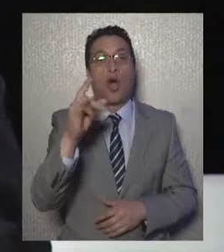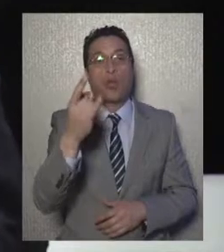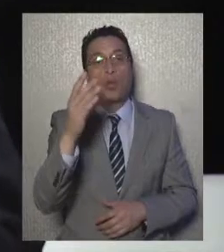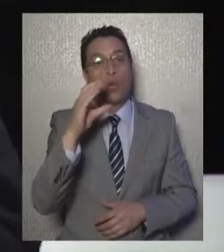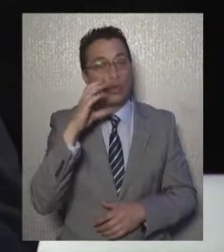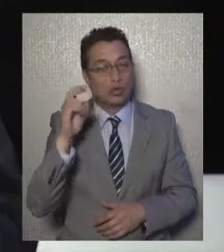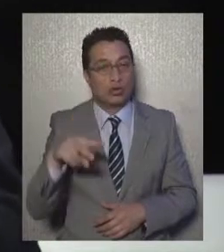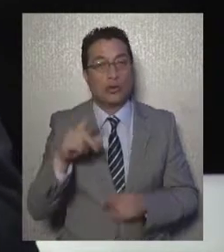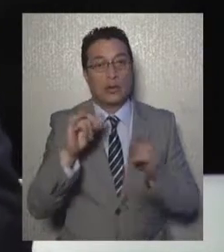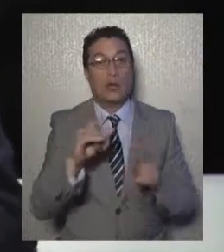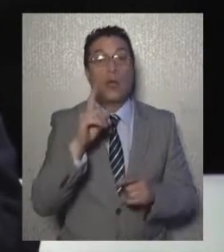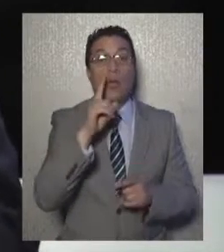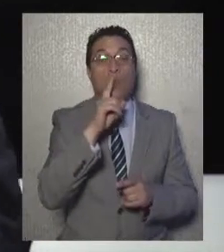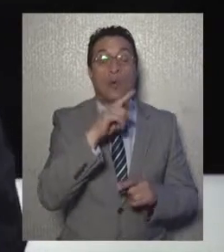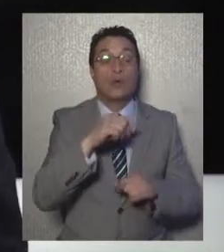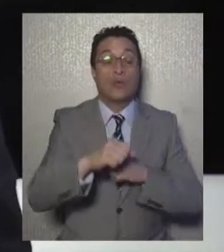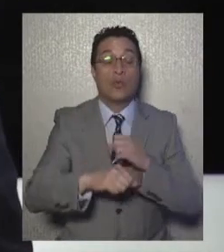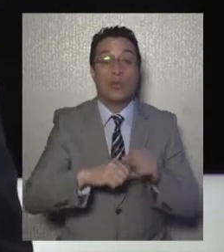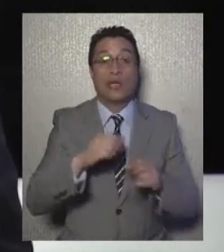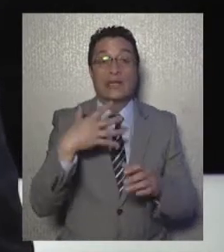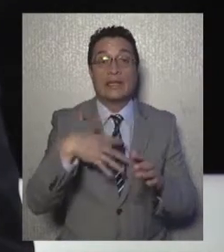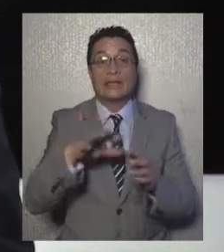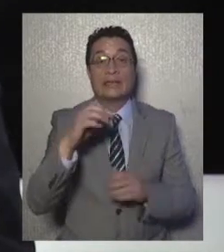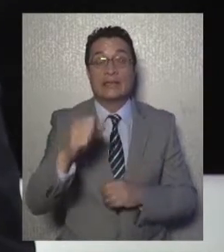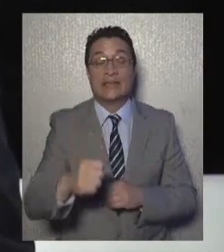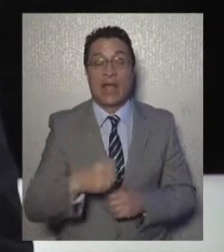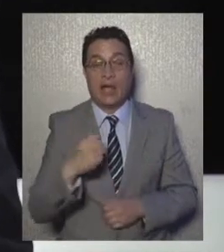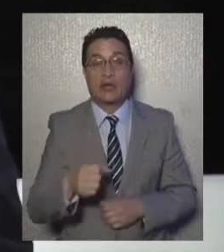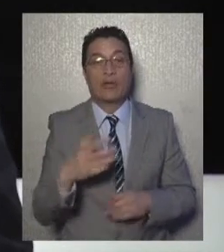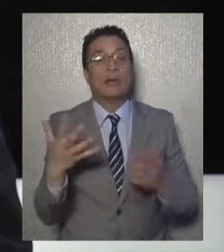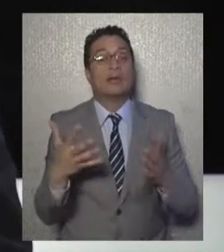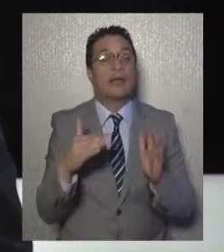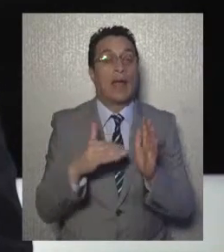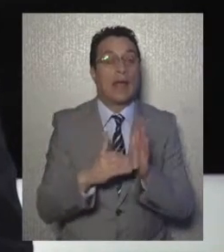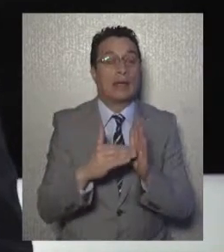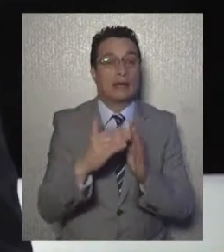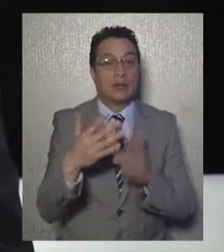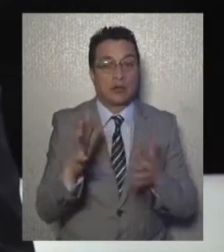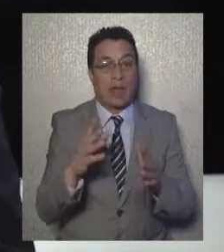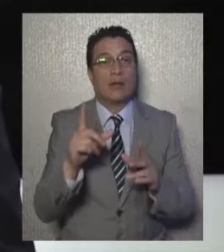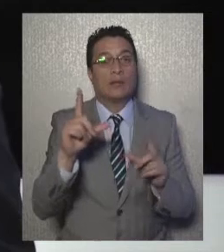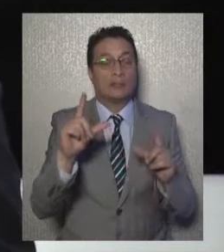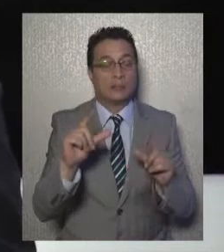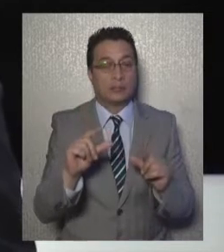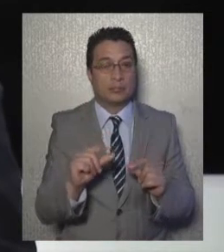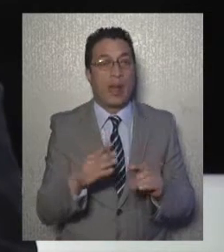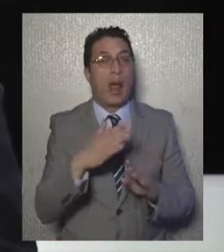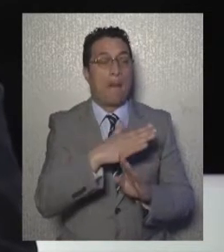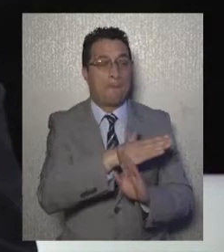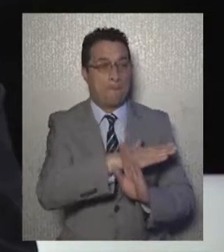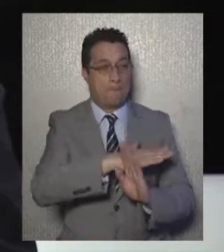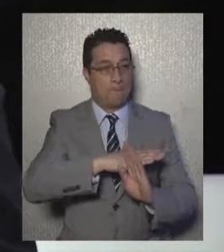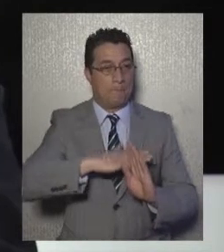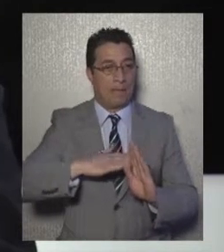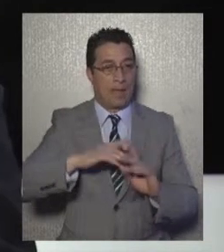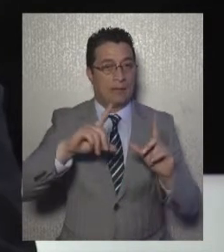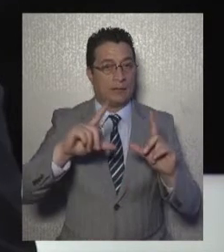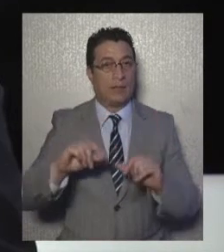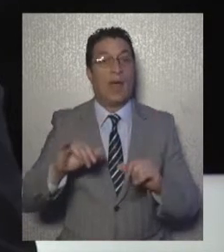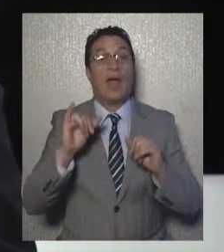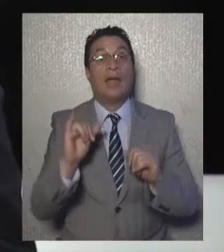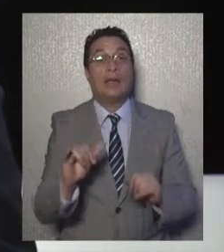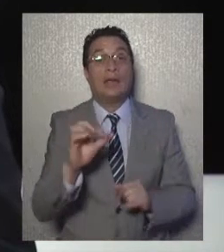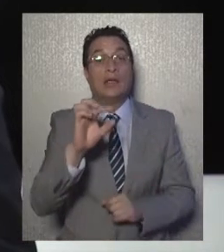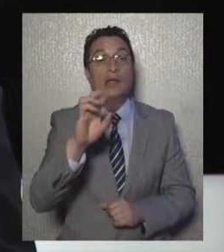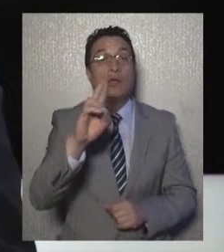después tenemos el último periodo, los últimos 15 años, en que ese crecimiento se redujo a la mitad y el factor